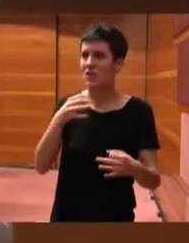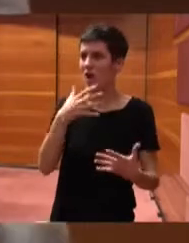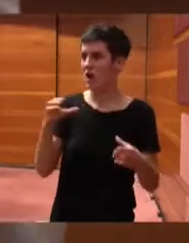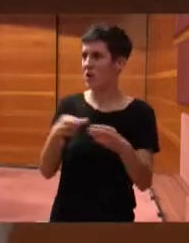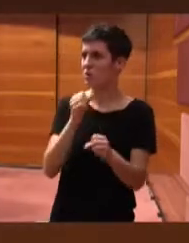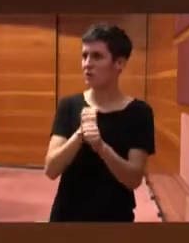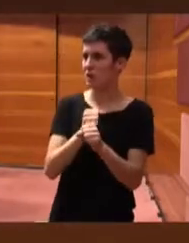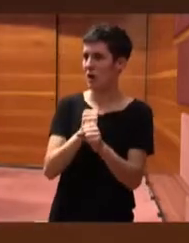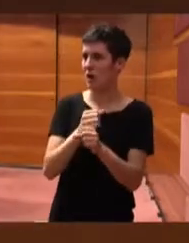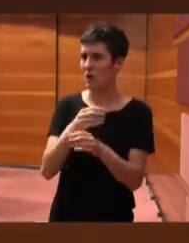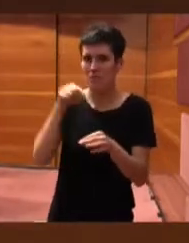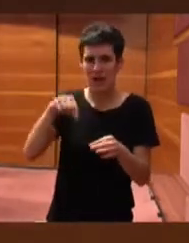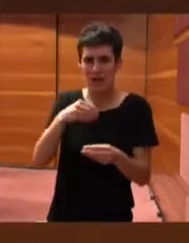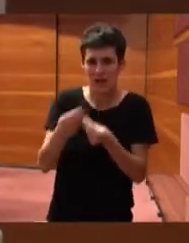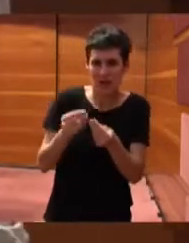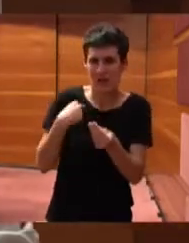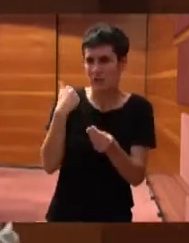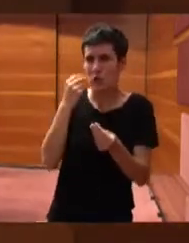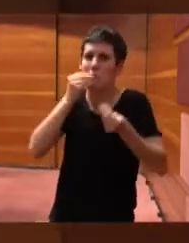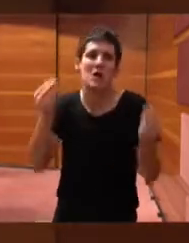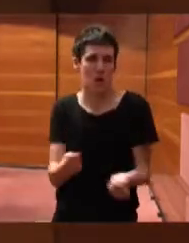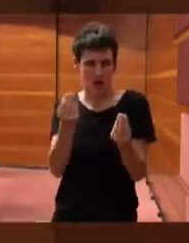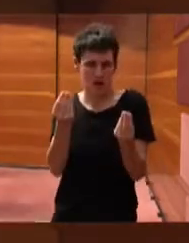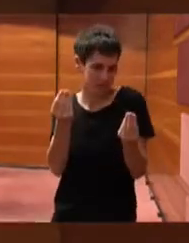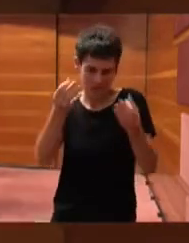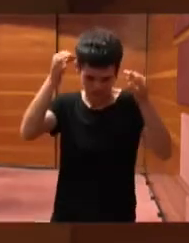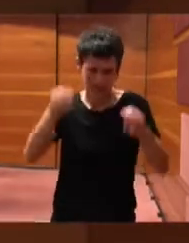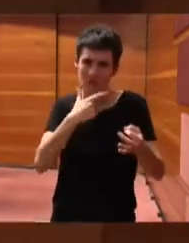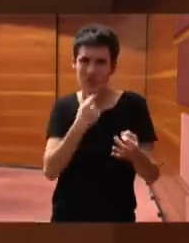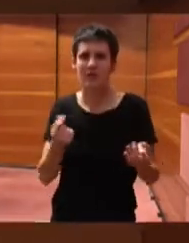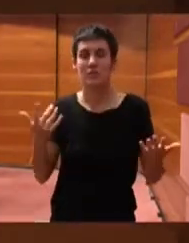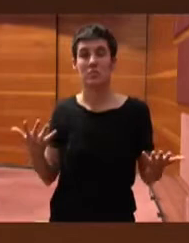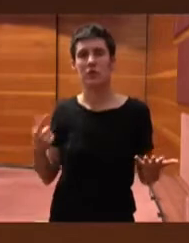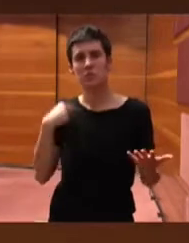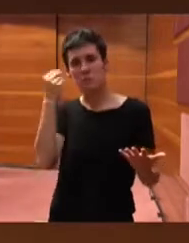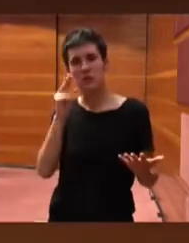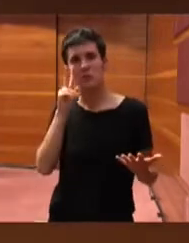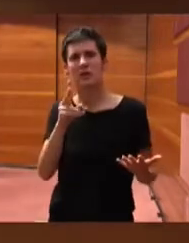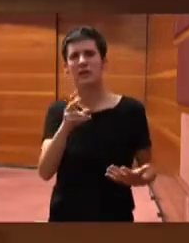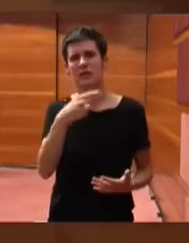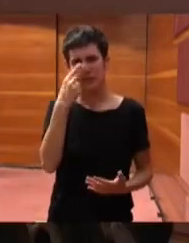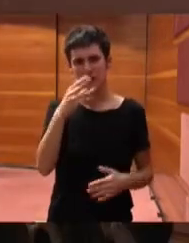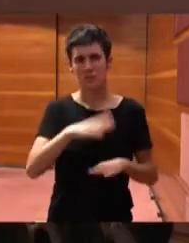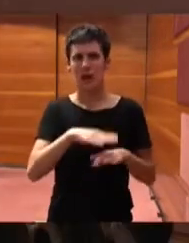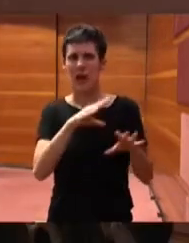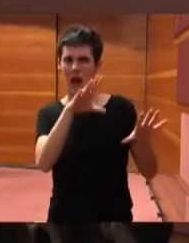y les mejoramos esto en un momento, ¿eh? O sea, también se habrán equivocado. Pero ya me parece una práctica muy interesante de la cual aprender.